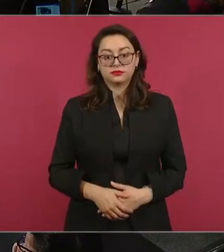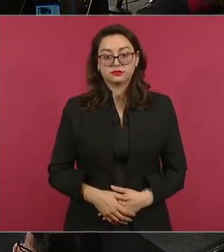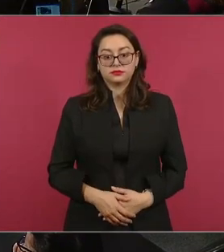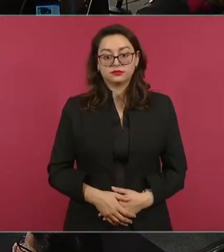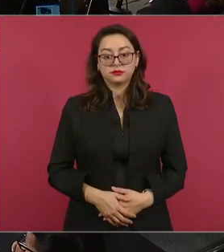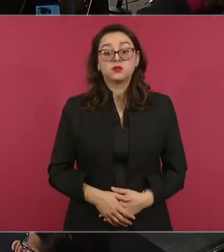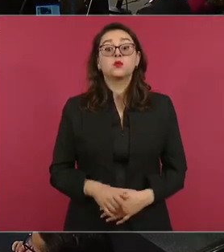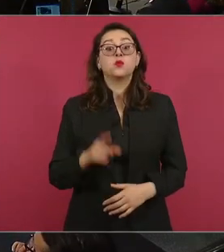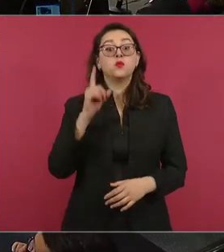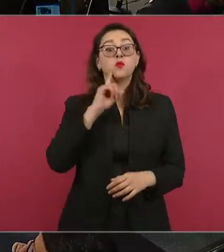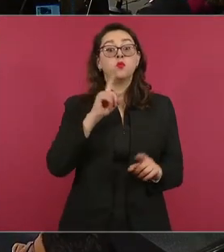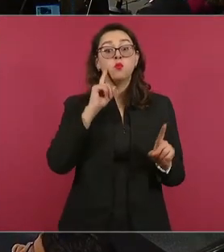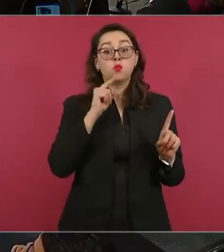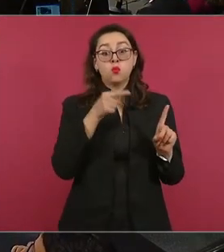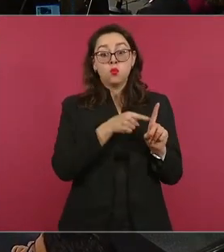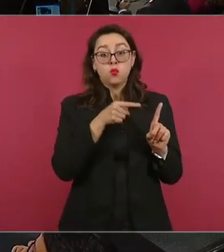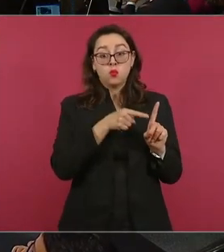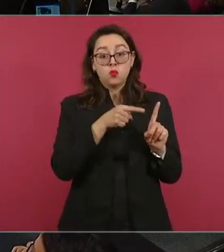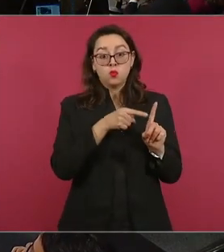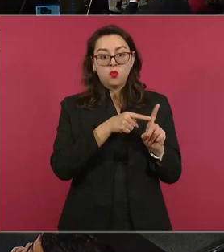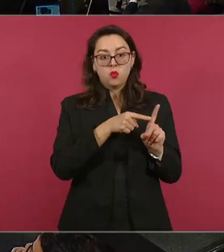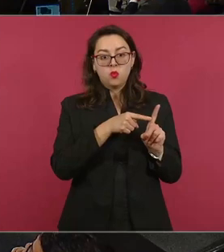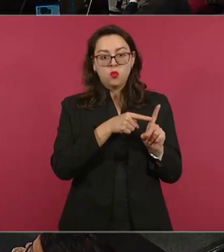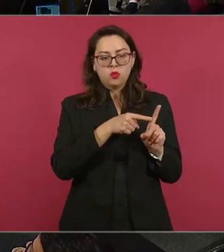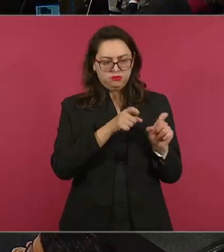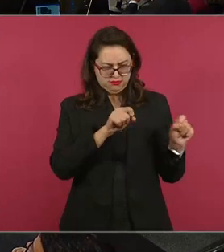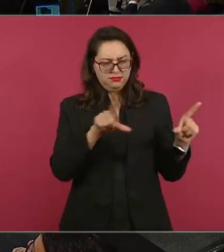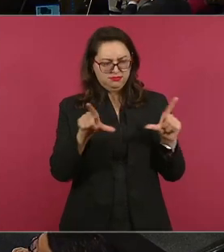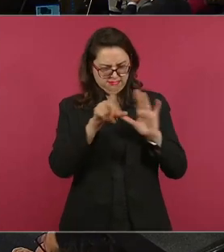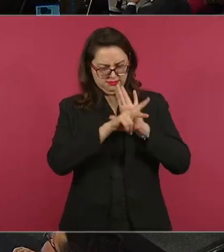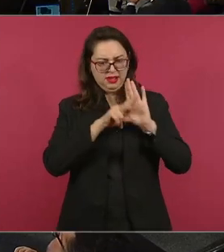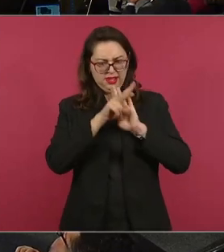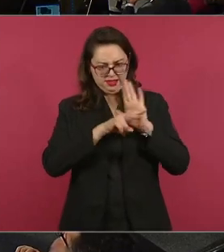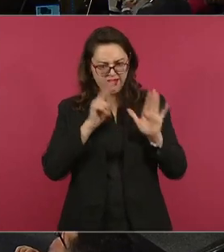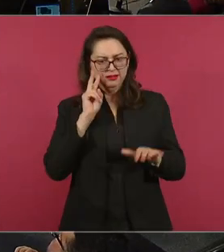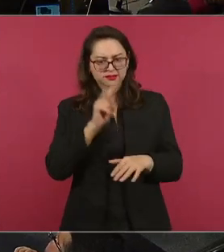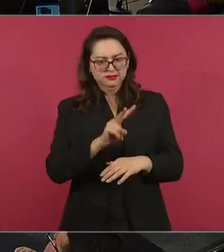ella fue, era, a ver, ¿se la pones?